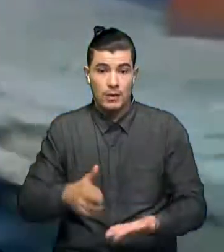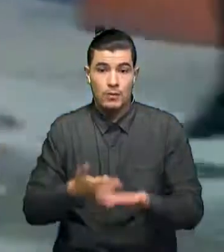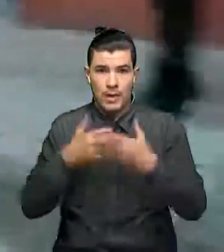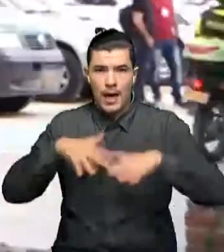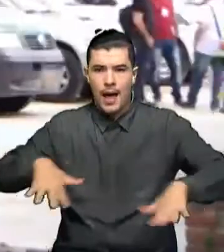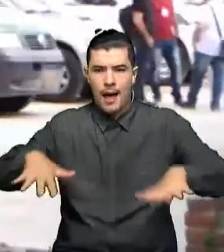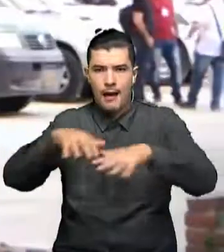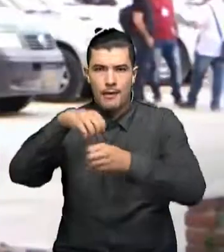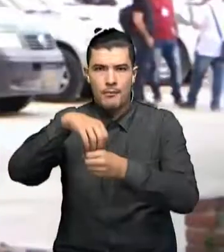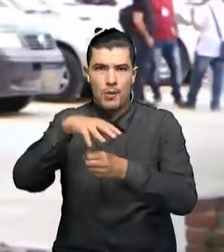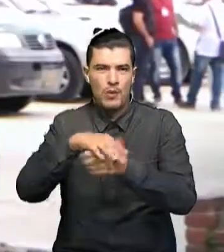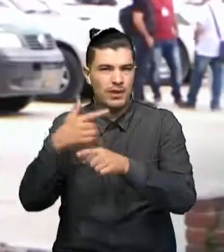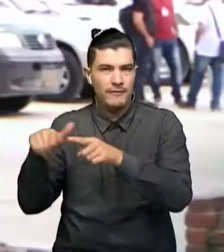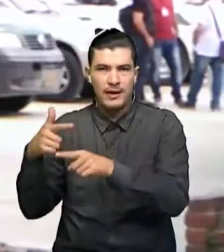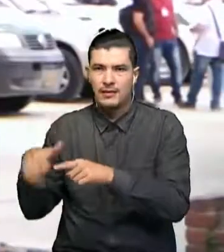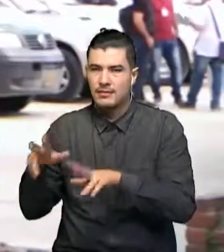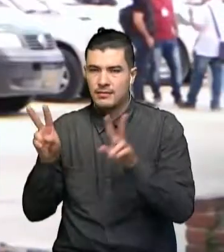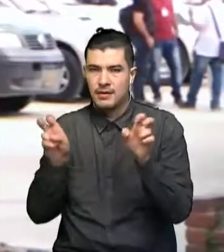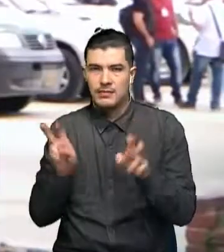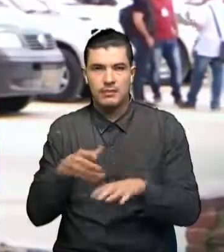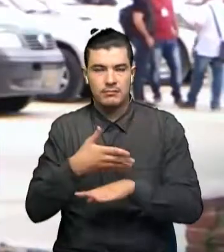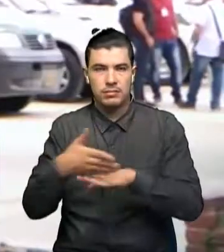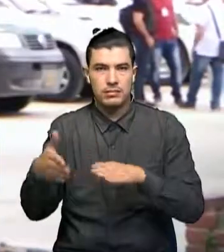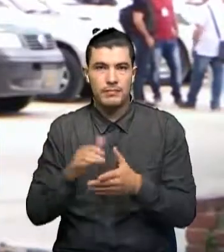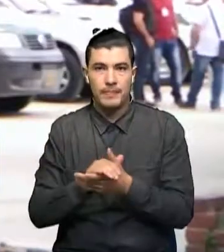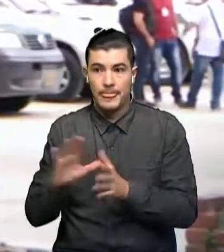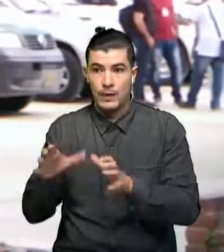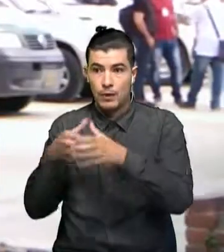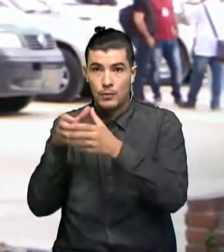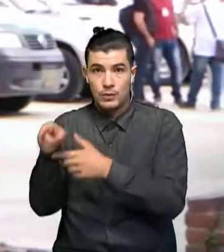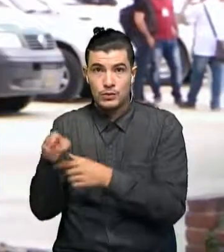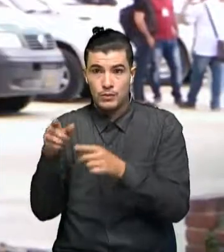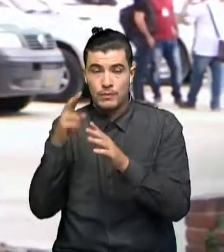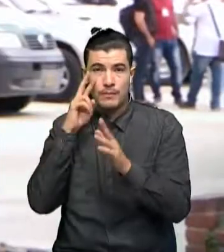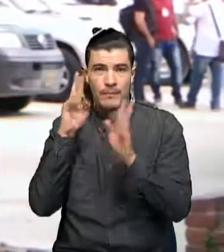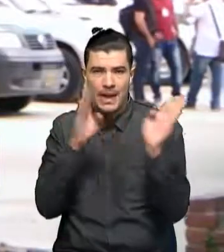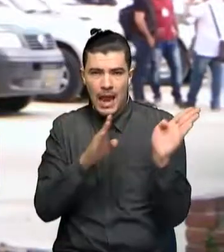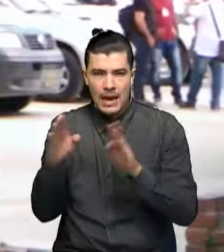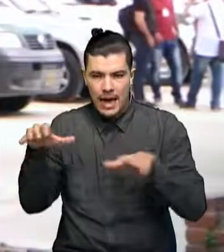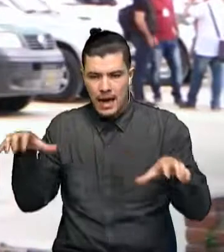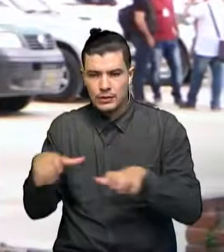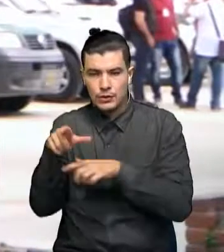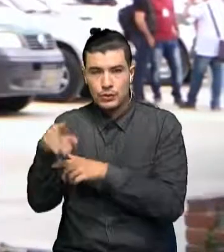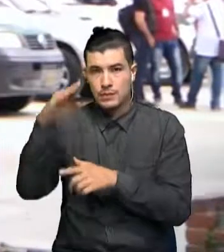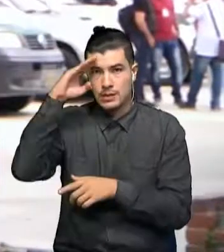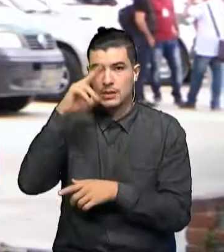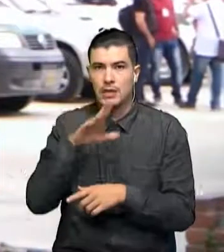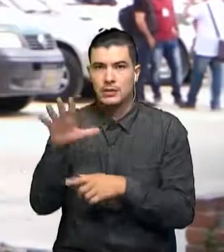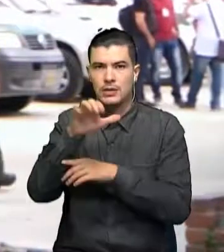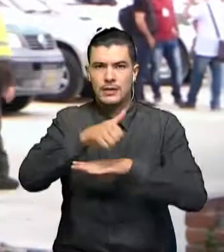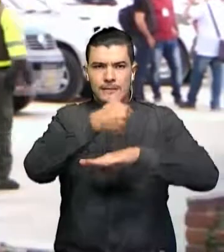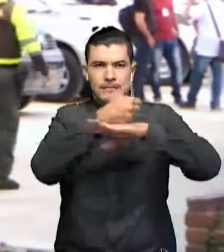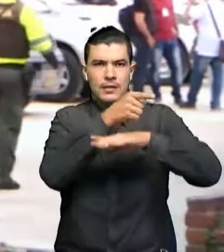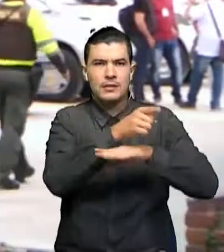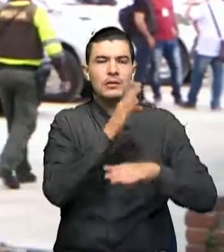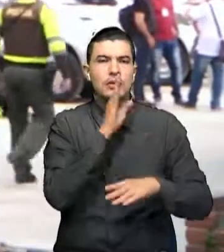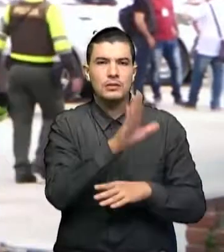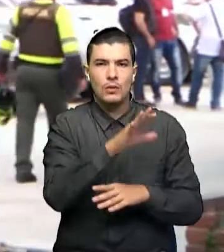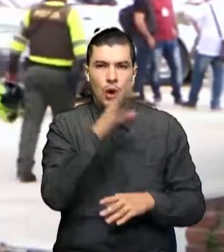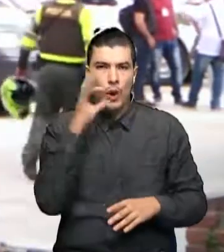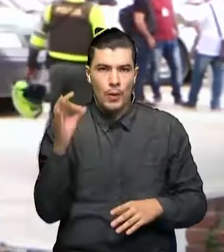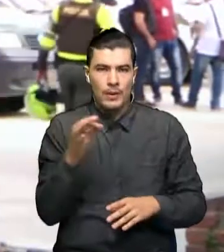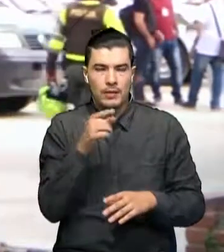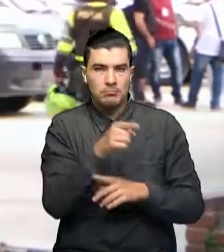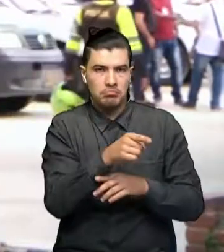aspectos al frente de este comando situacional en el municipio de ocaña permanecerá el comandante del departamento de policía del norte de